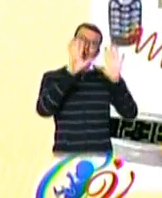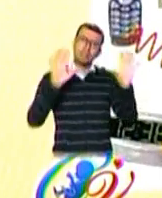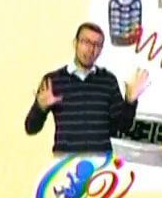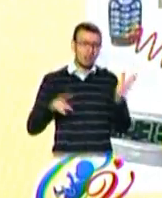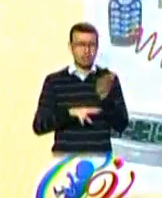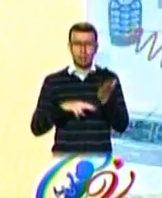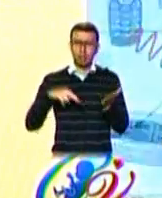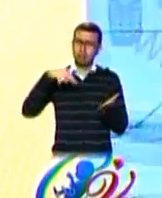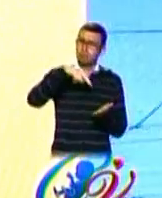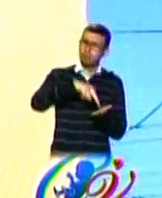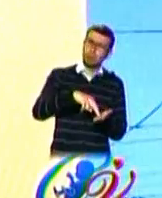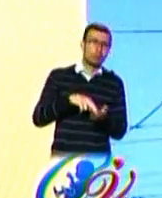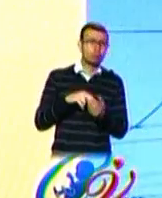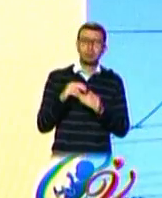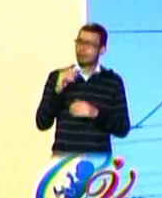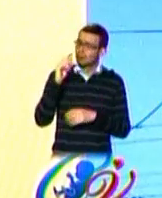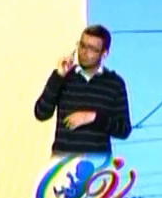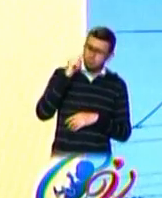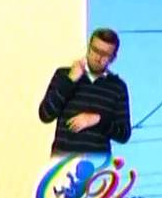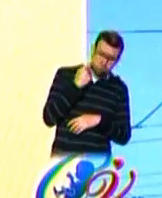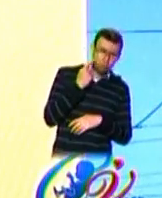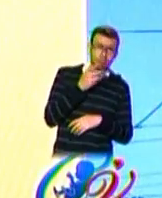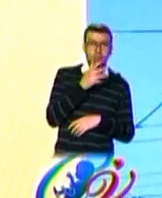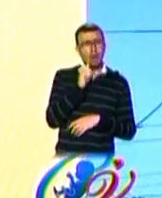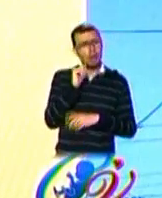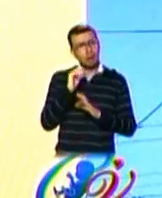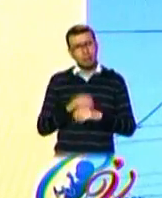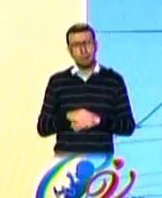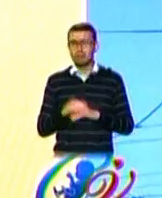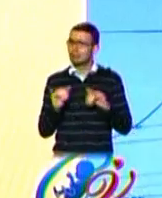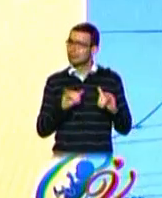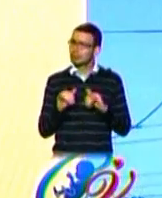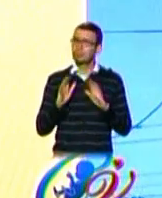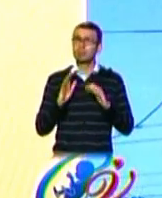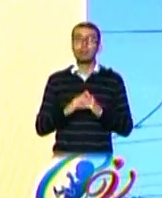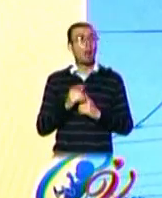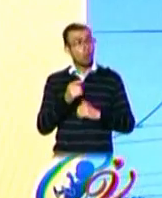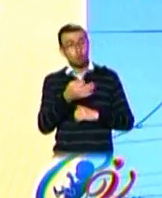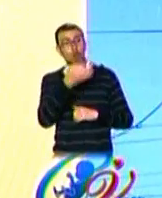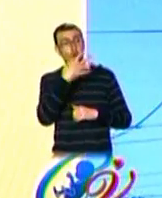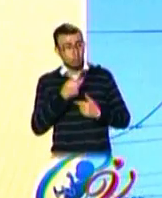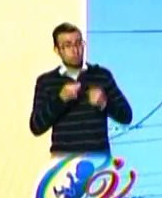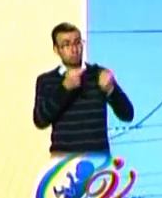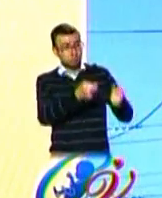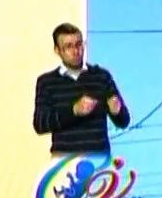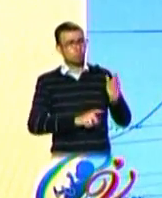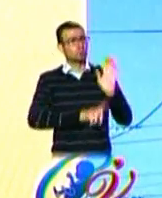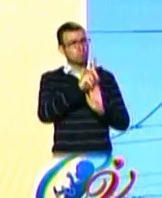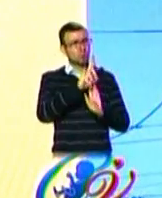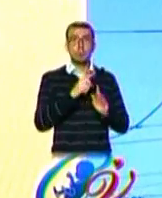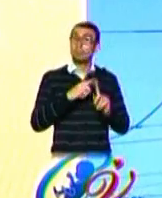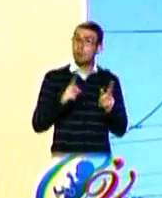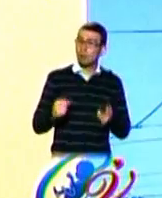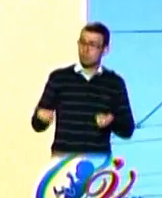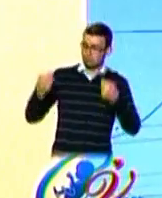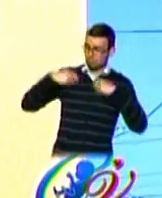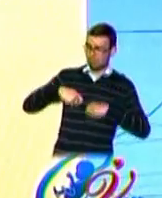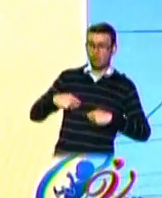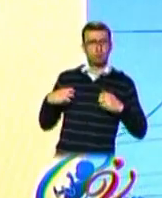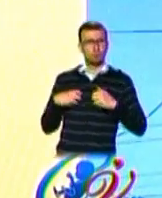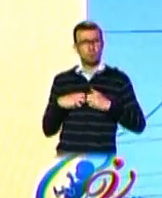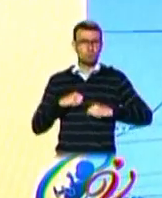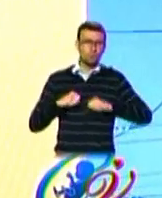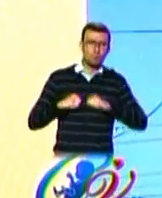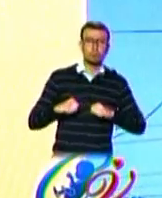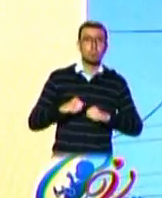dormido. Ah, no, tómese una vitamina. Pues perdóneme, pero una vitamina no le aumenta la energía a nadie. Es